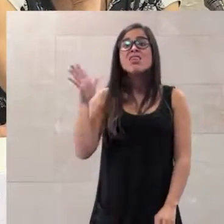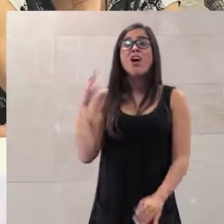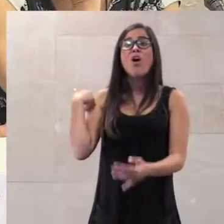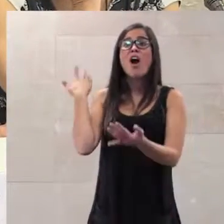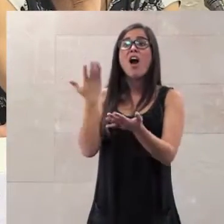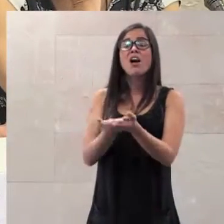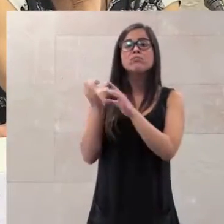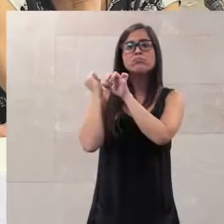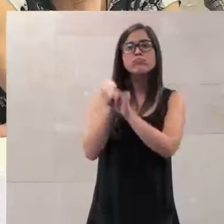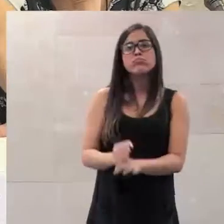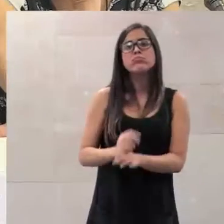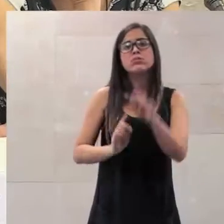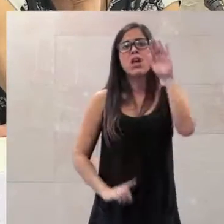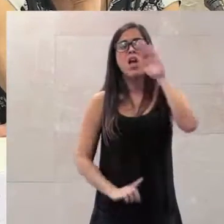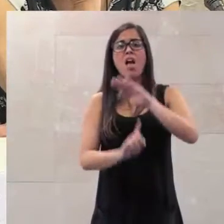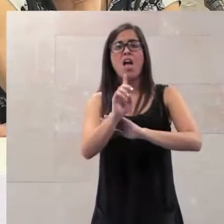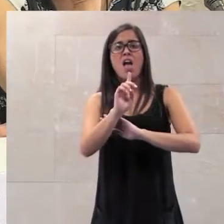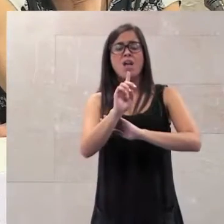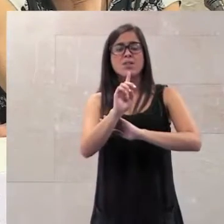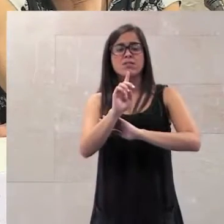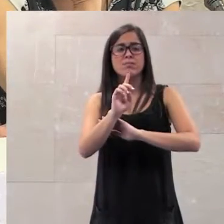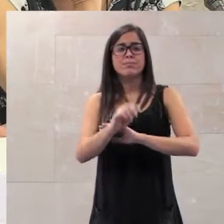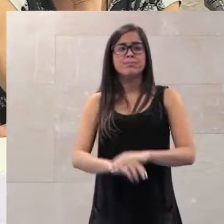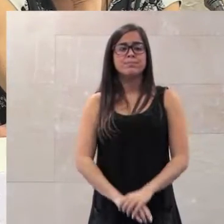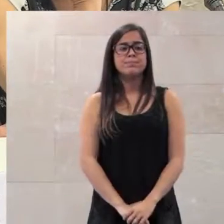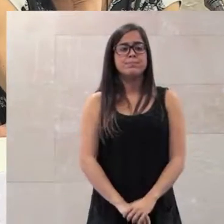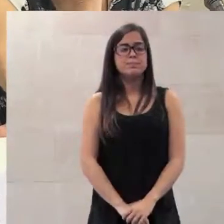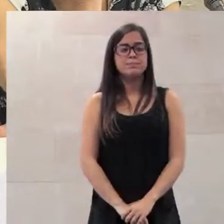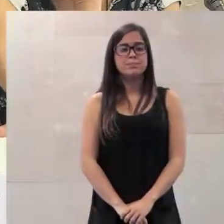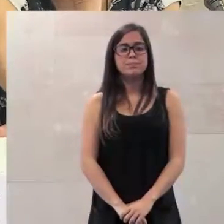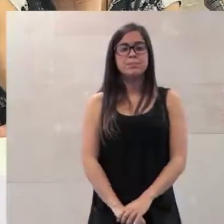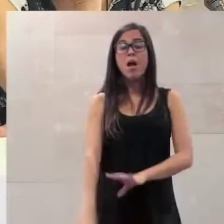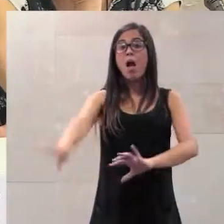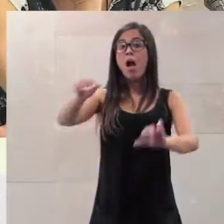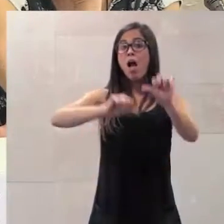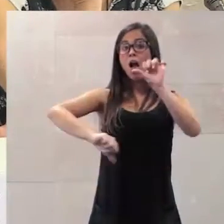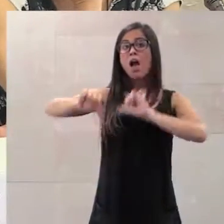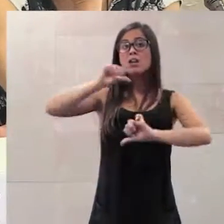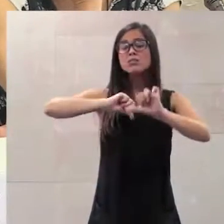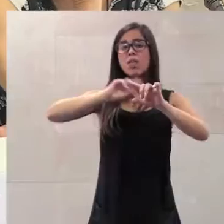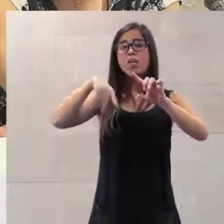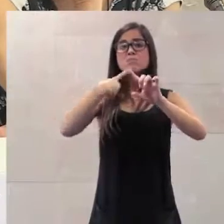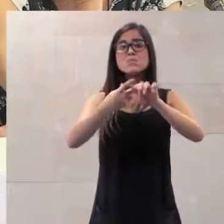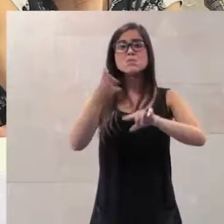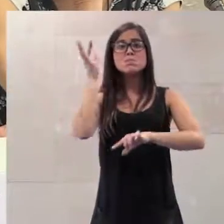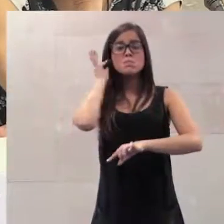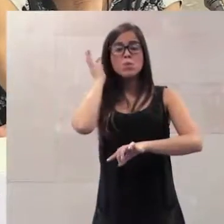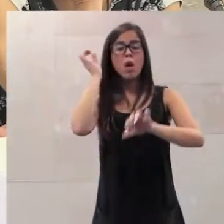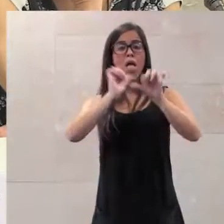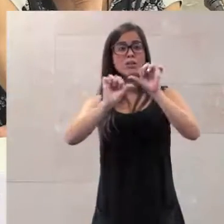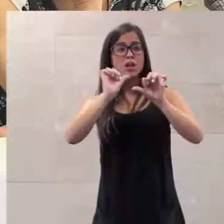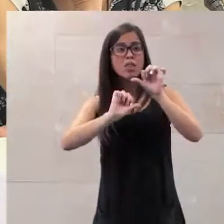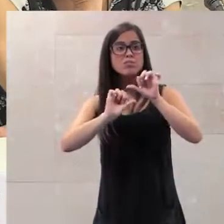avances que se han ido dando han hecho que las asociaciones y las mujeres de Vitoria, y el movimiento feminista,